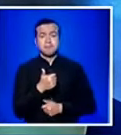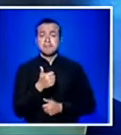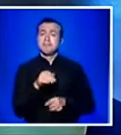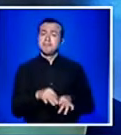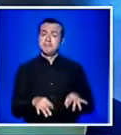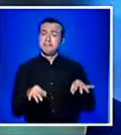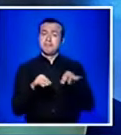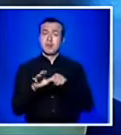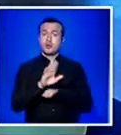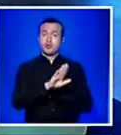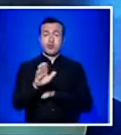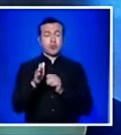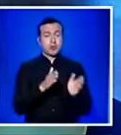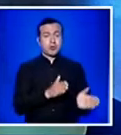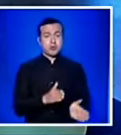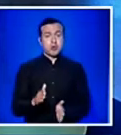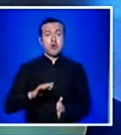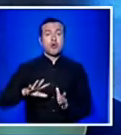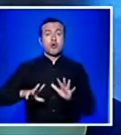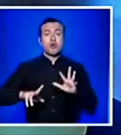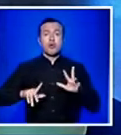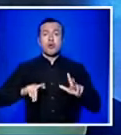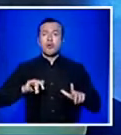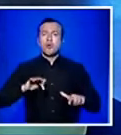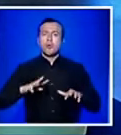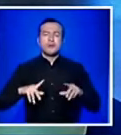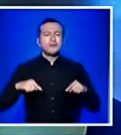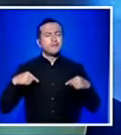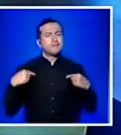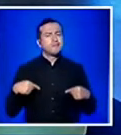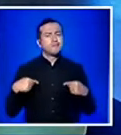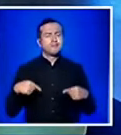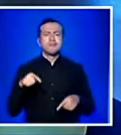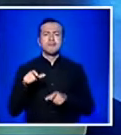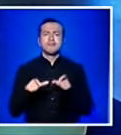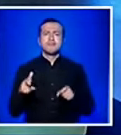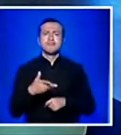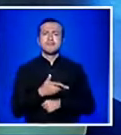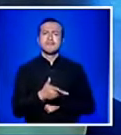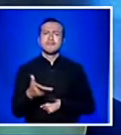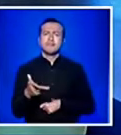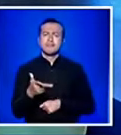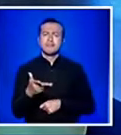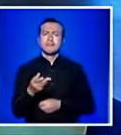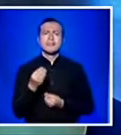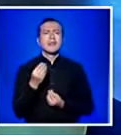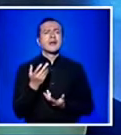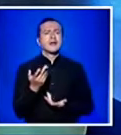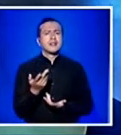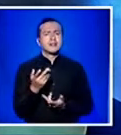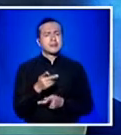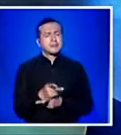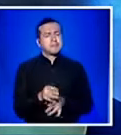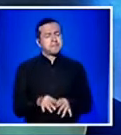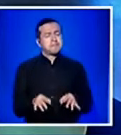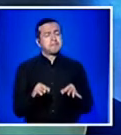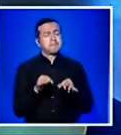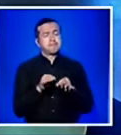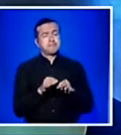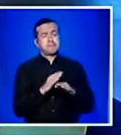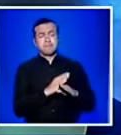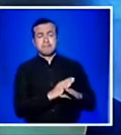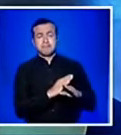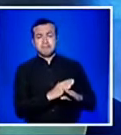necesario que usted se organice. Los robos y asaltos son frecuentes y por eso los moradores han encontrado mecanismos para cuidarse entre todos